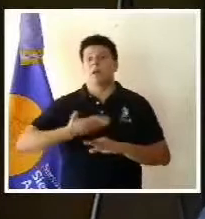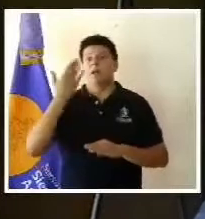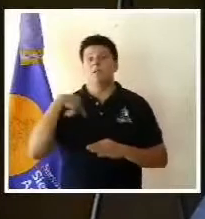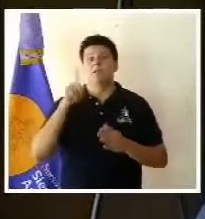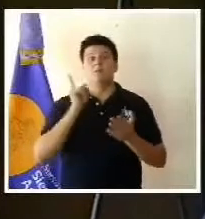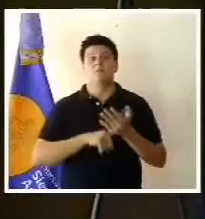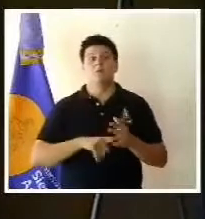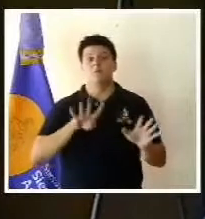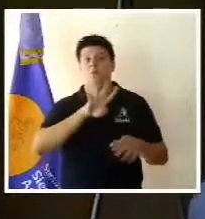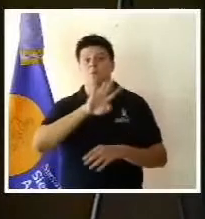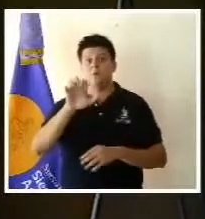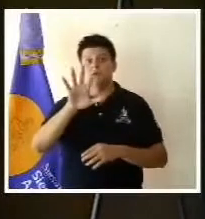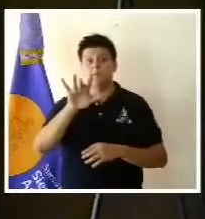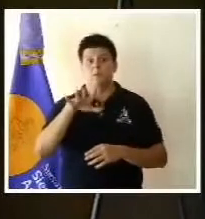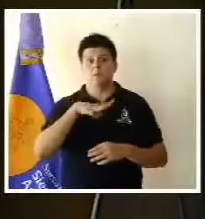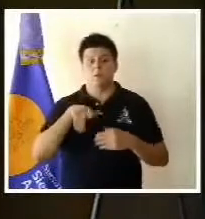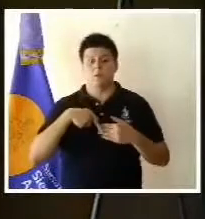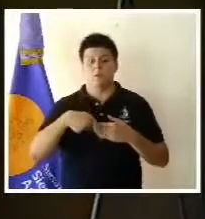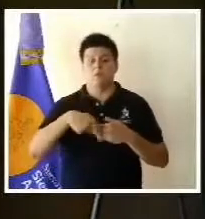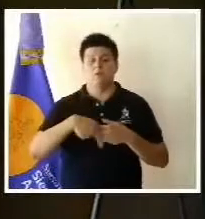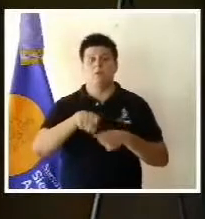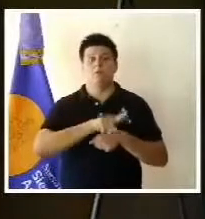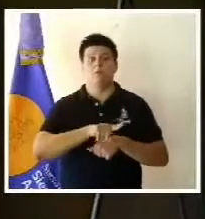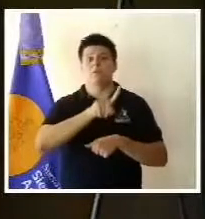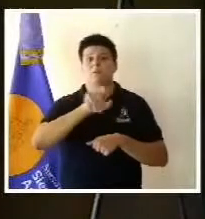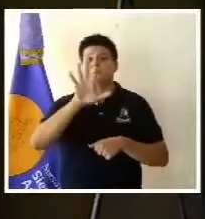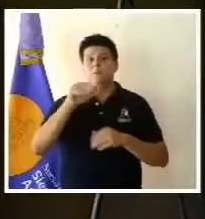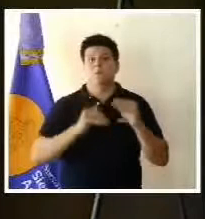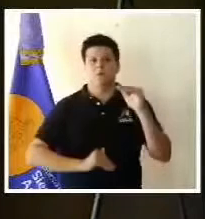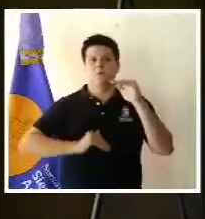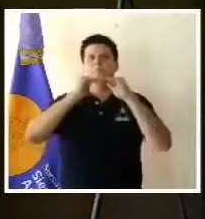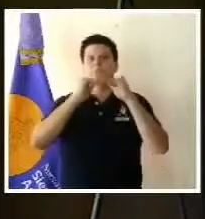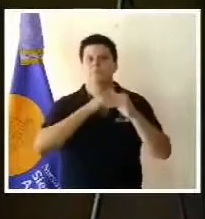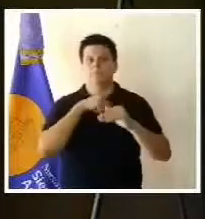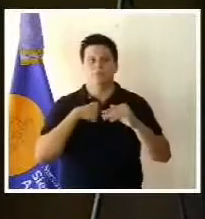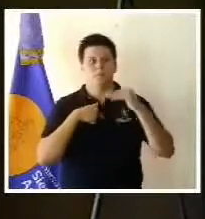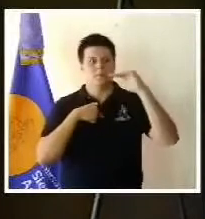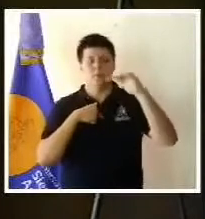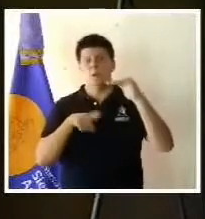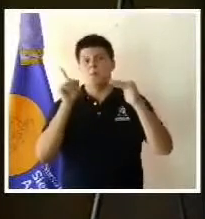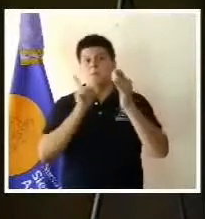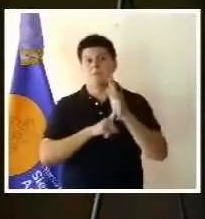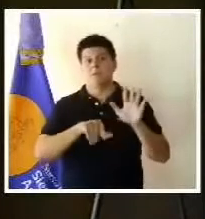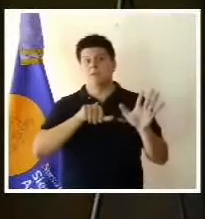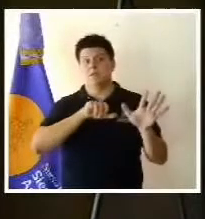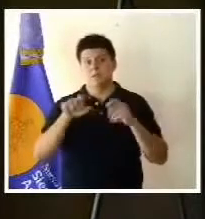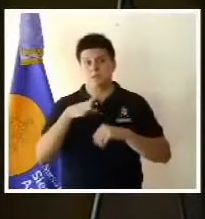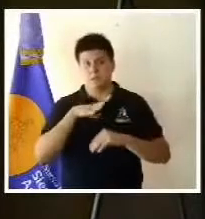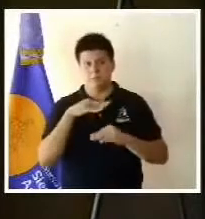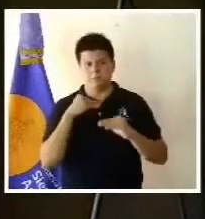.450, crecimos en estos días 150, tenemos 1.600, o sea, tenemos un margen ahí.